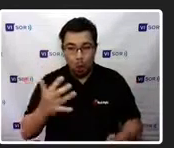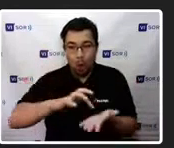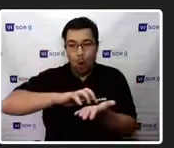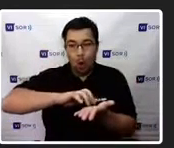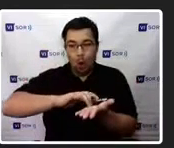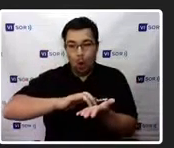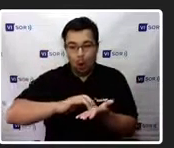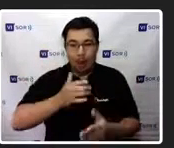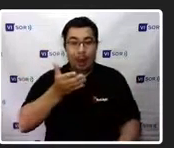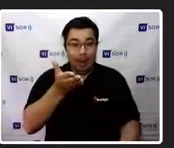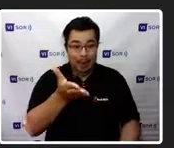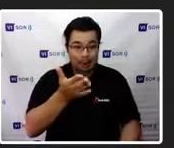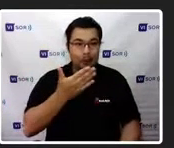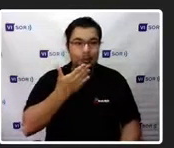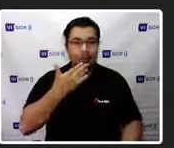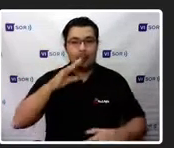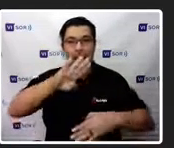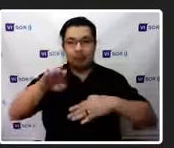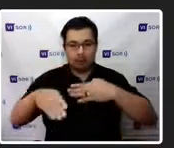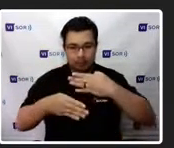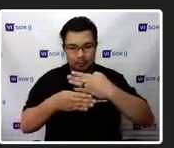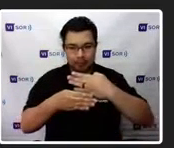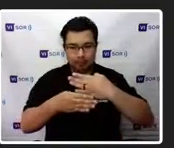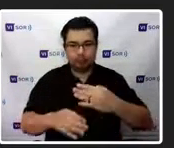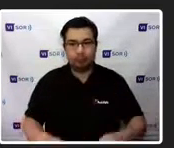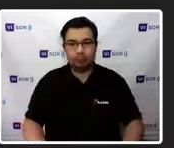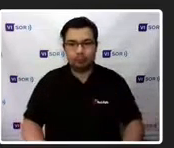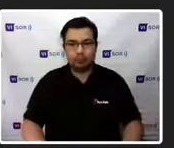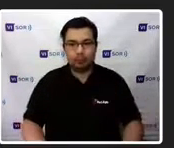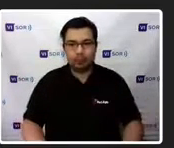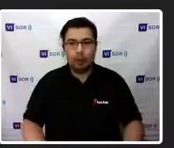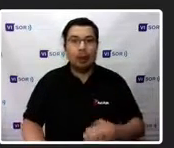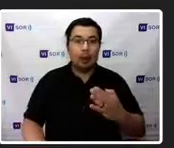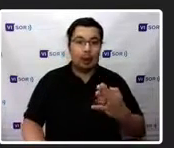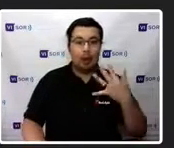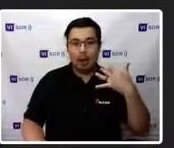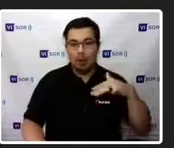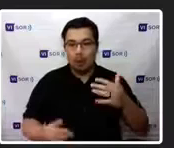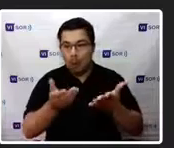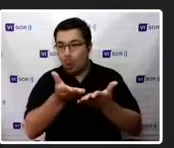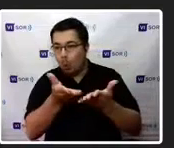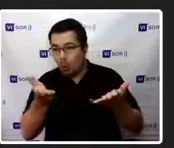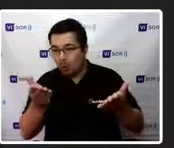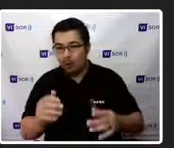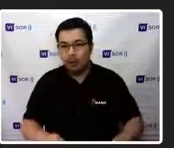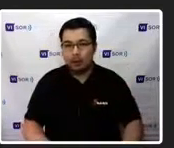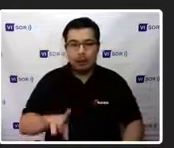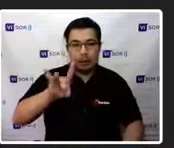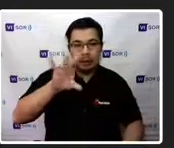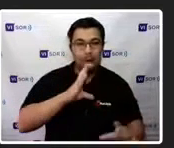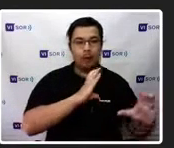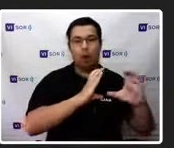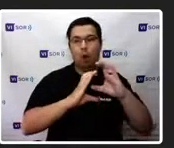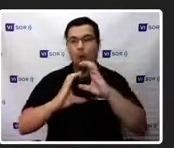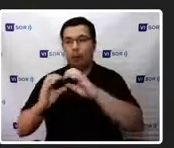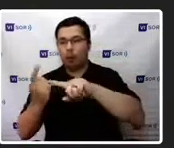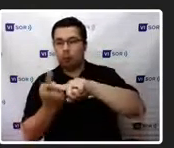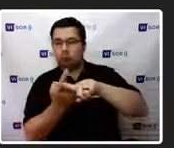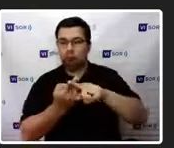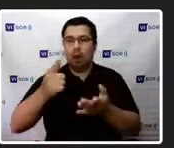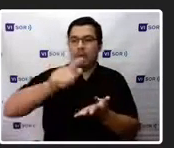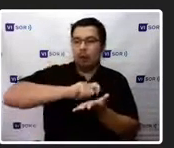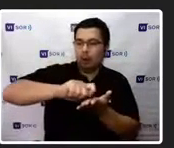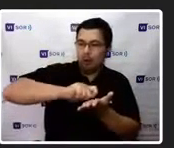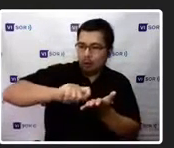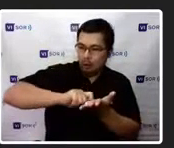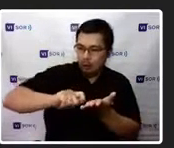están incorporados en nuestras mallas, ¿no es cierto?, porque es importante que sepan, ¿no es cierto?, poder comunicarse, escribir, redactar, ¿no es cierto?,